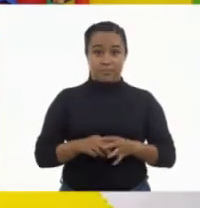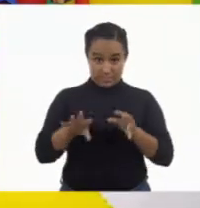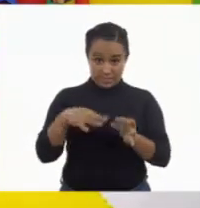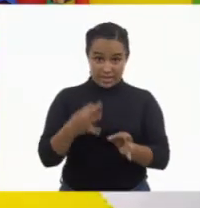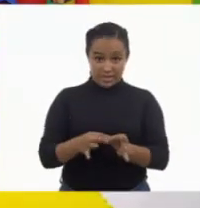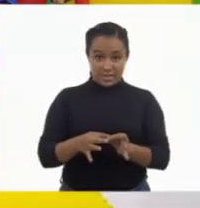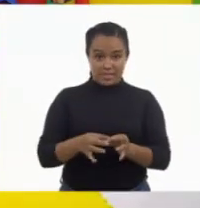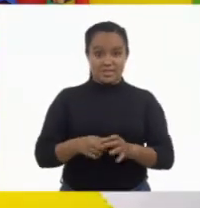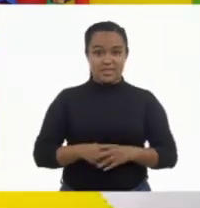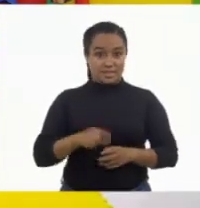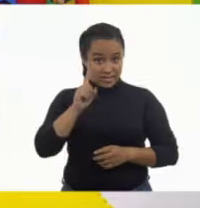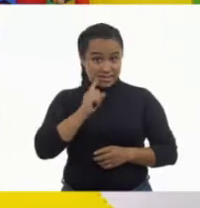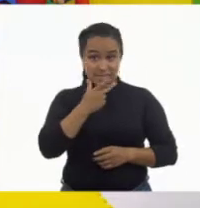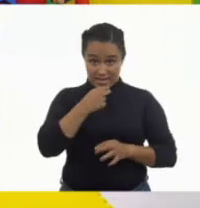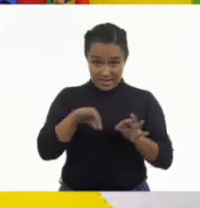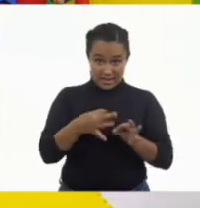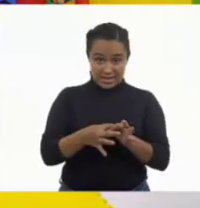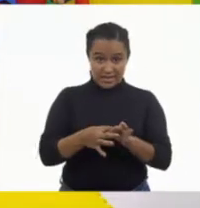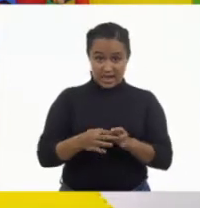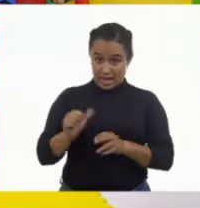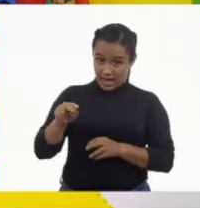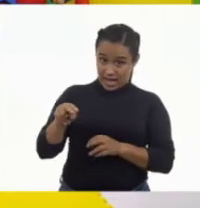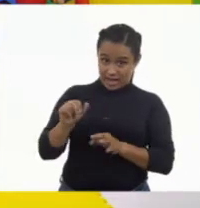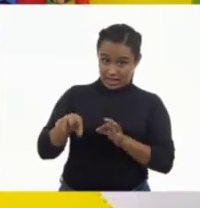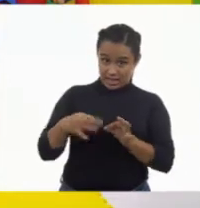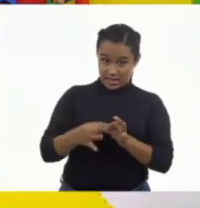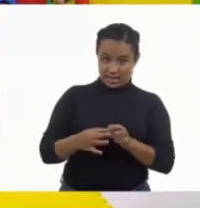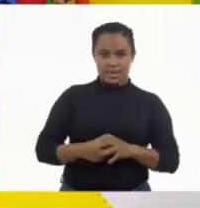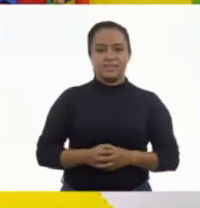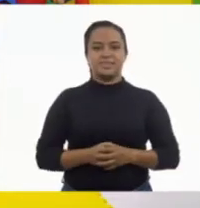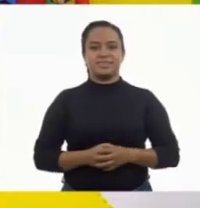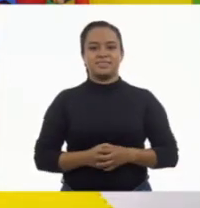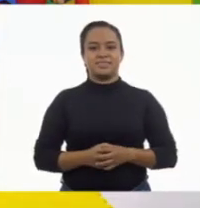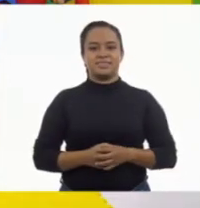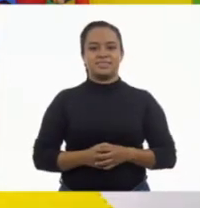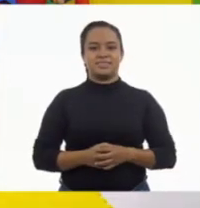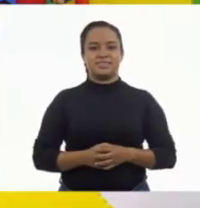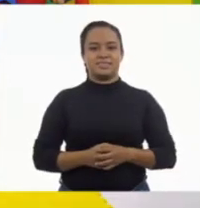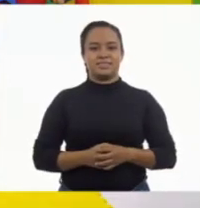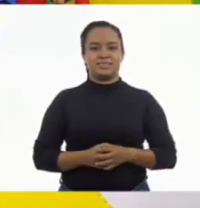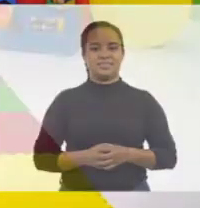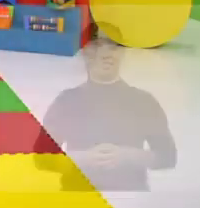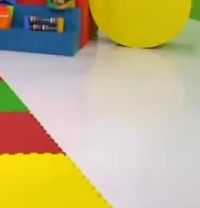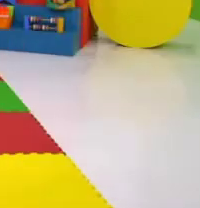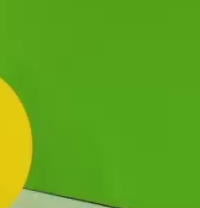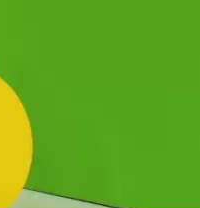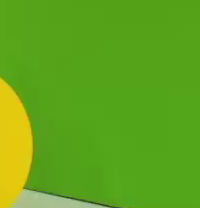¿Listas? ¿Listos? Ana, ¿estás sí. lista? Ahí va, ¿eh?